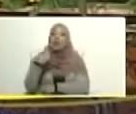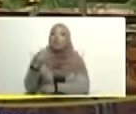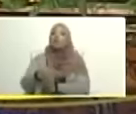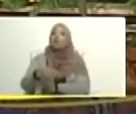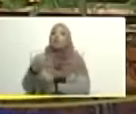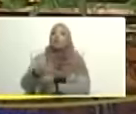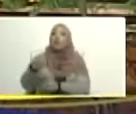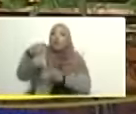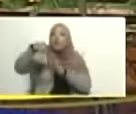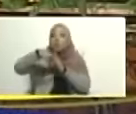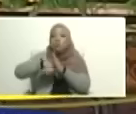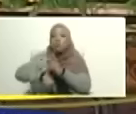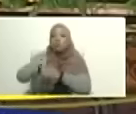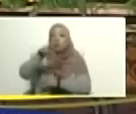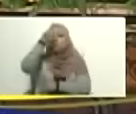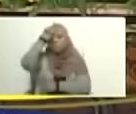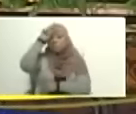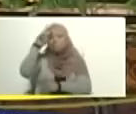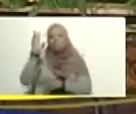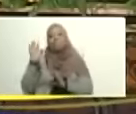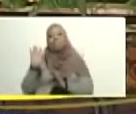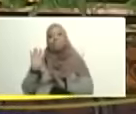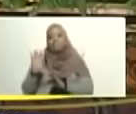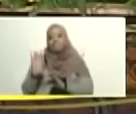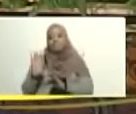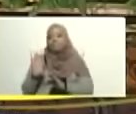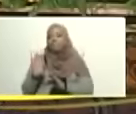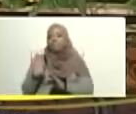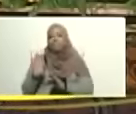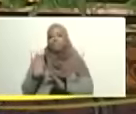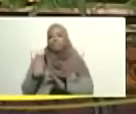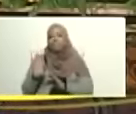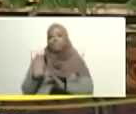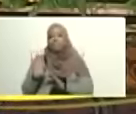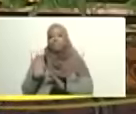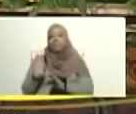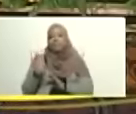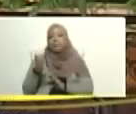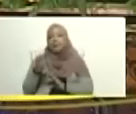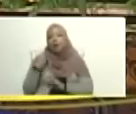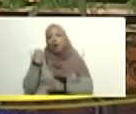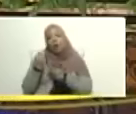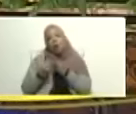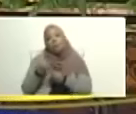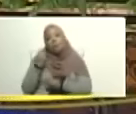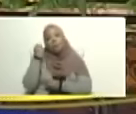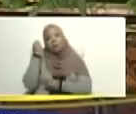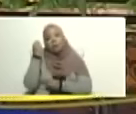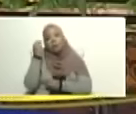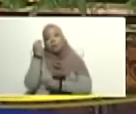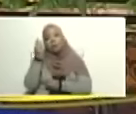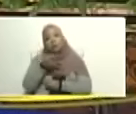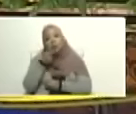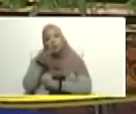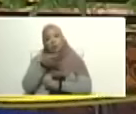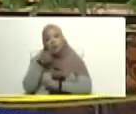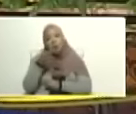una profunda estupidez. Que solo es posible cuando la ideología y el sectarismo anegan el alma